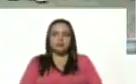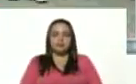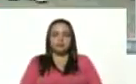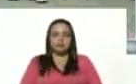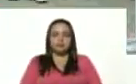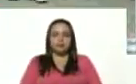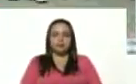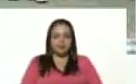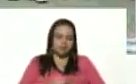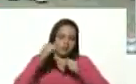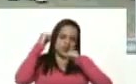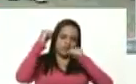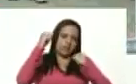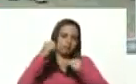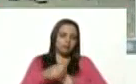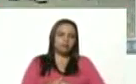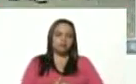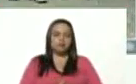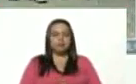Venceremos.